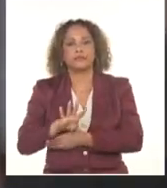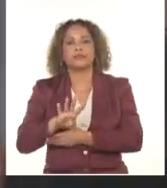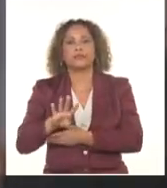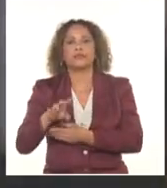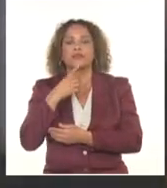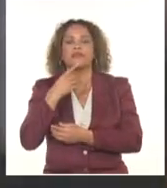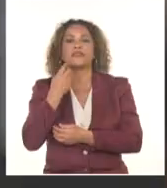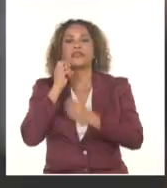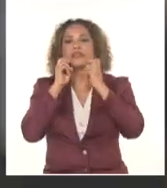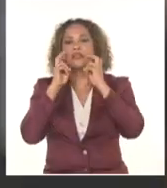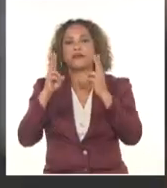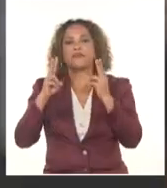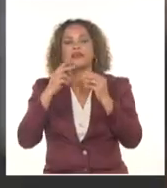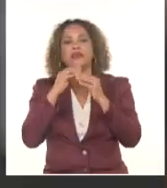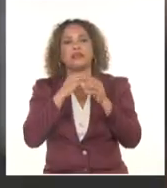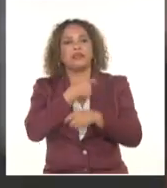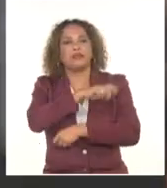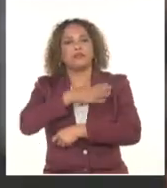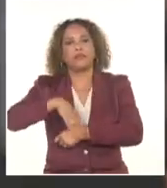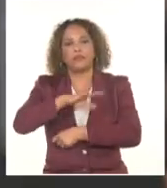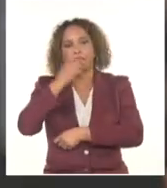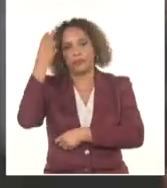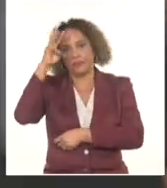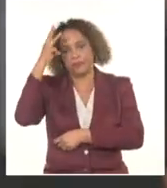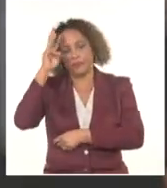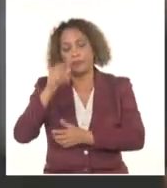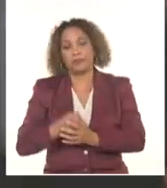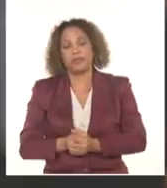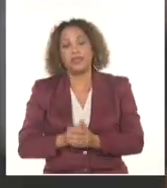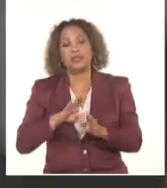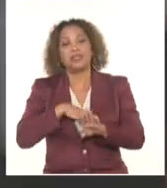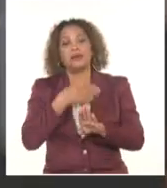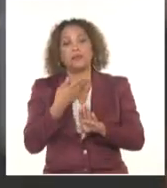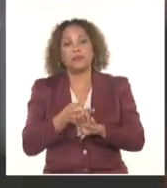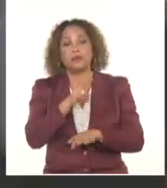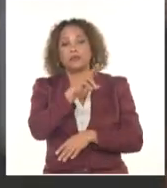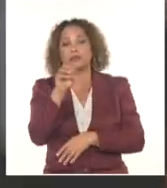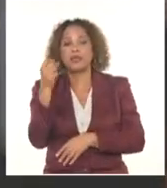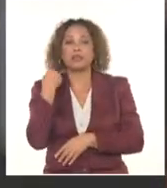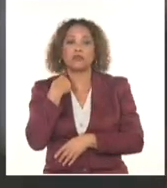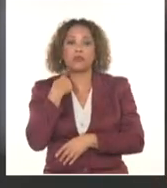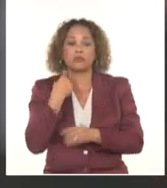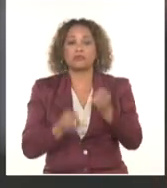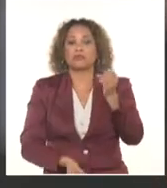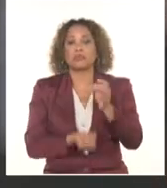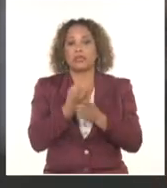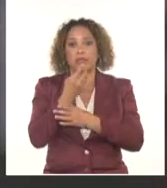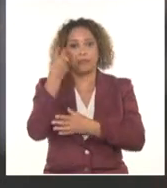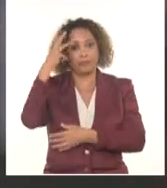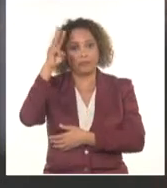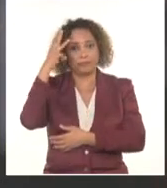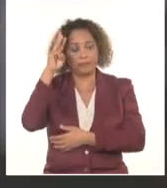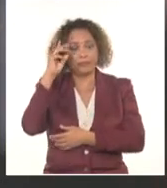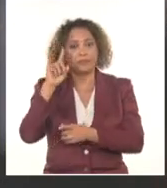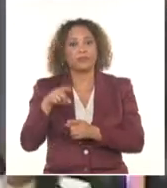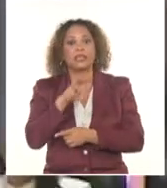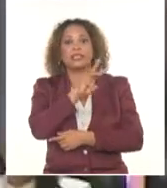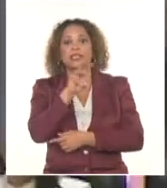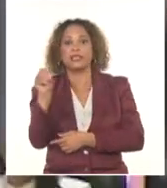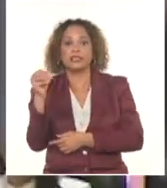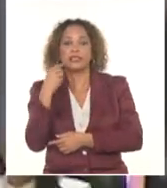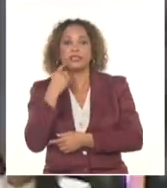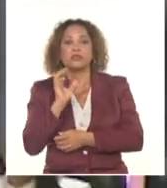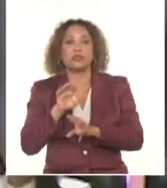México y también hoy después de 200 años de la república Y de 300 años de la